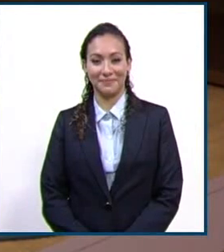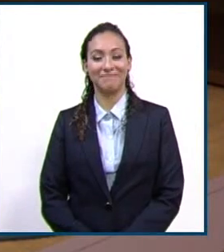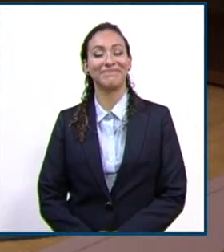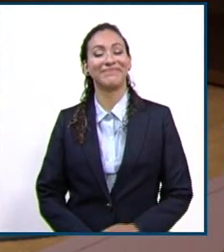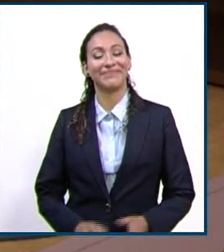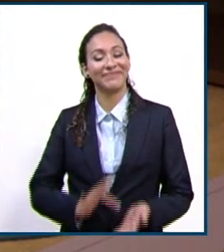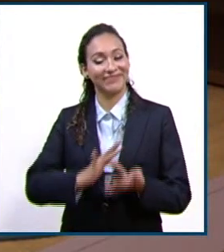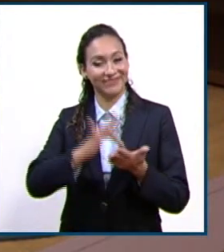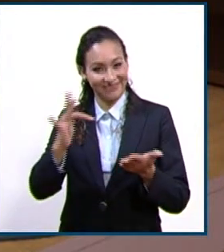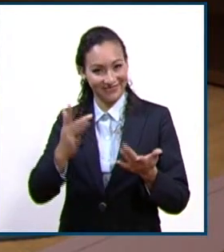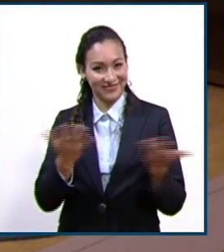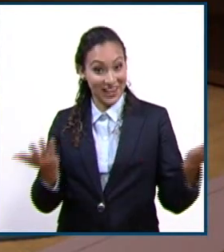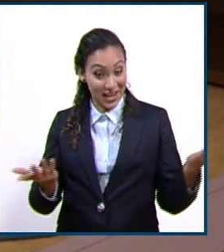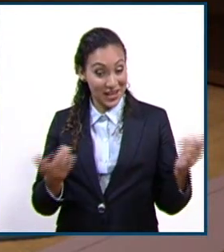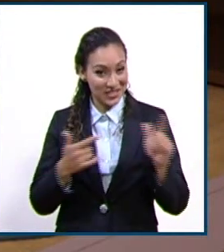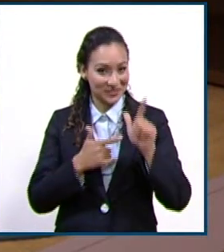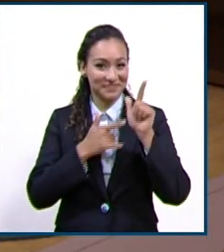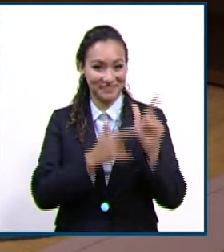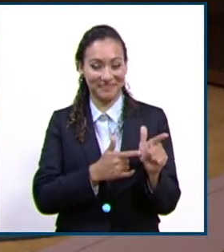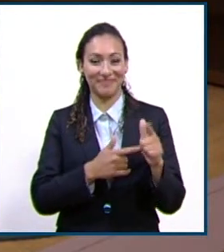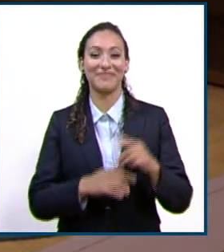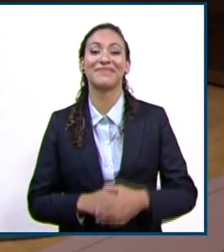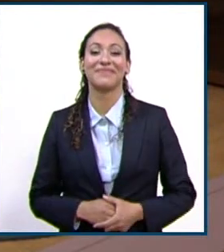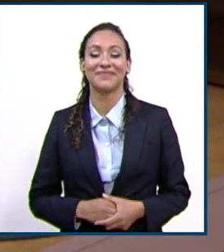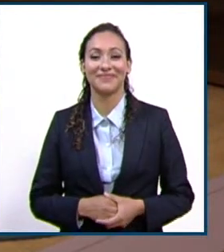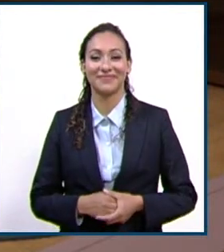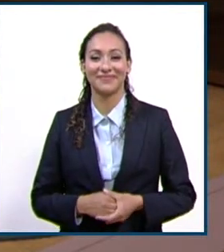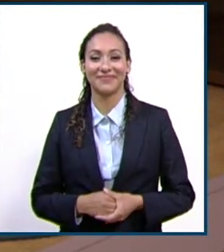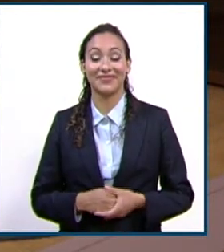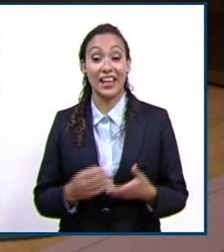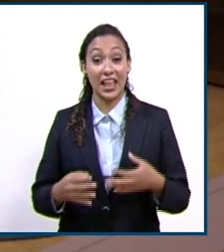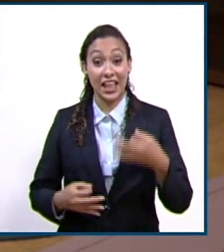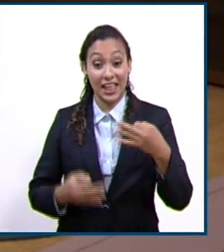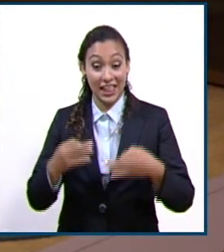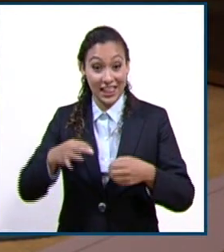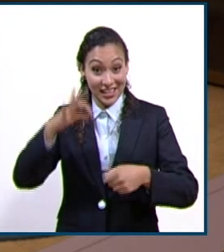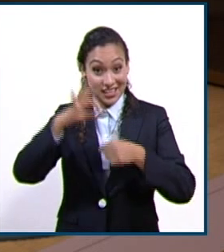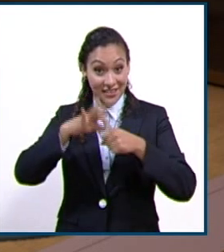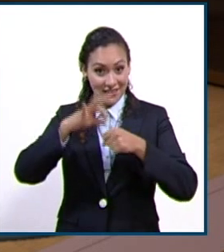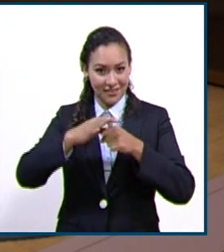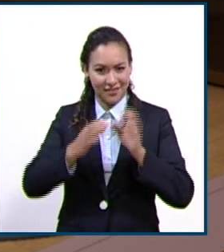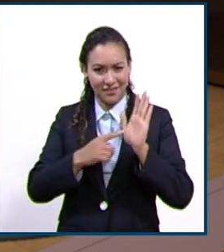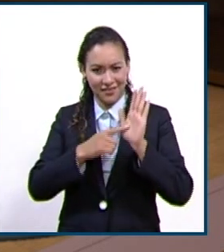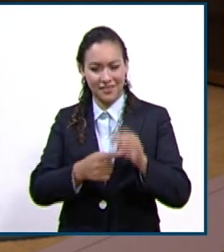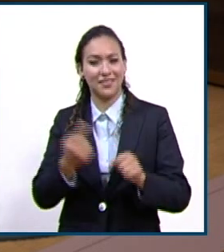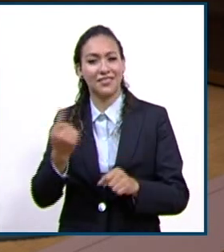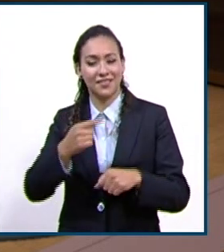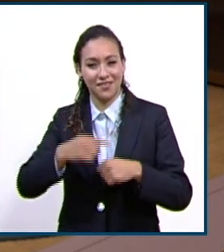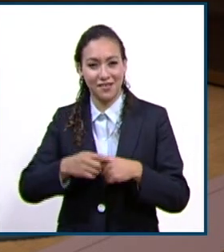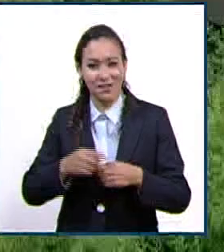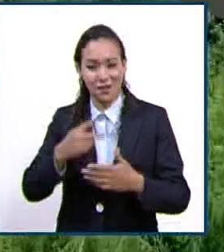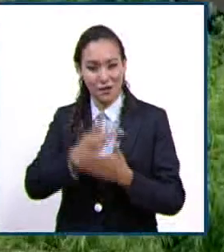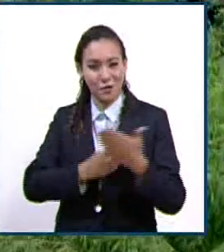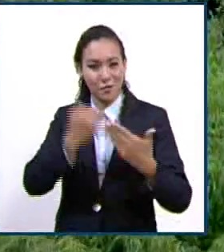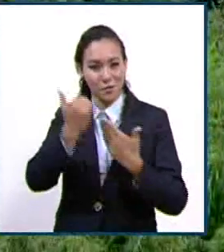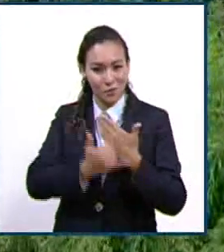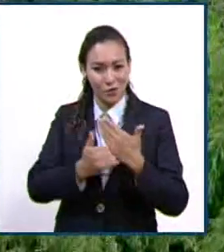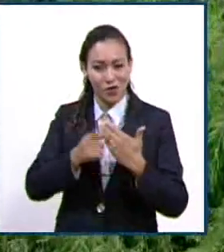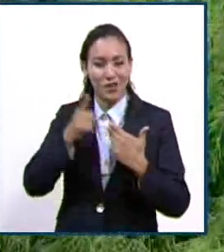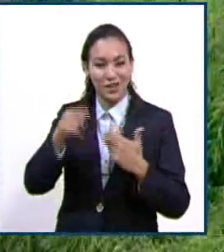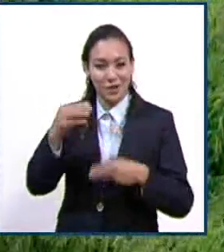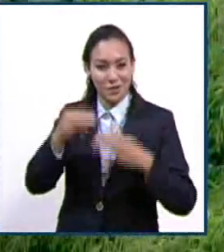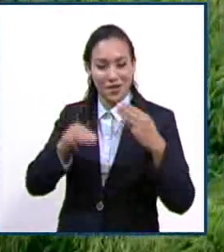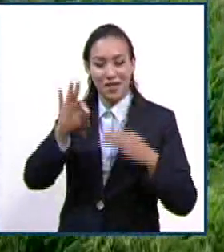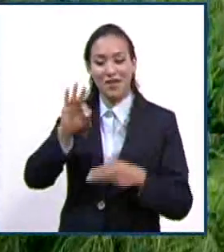Gracias por continuar con nosotros en este corte informativo. El Tribunal Electoral dio a conocer el proyecto del magistrado Felipe de la Mata